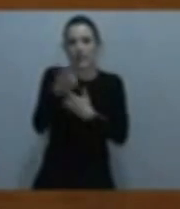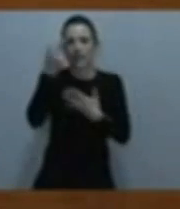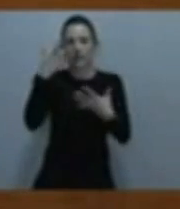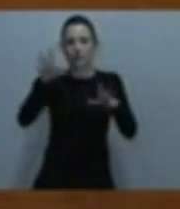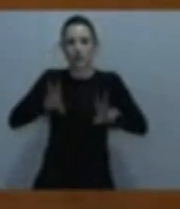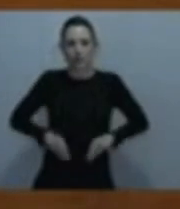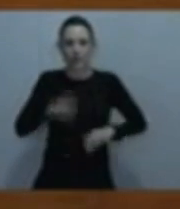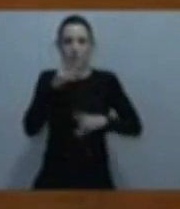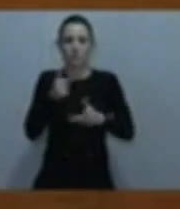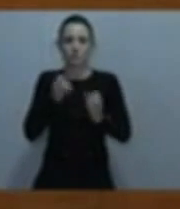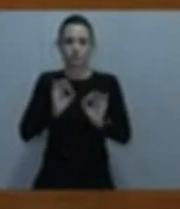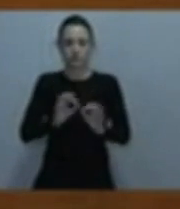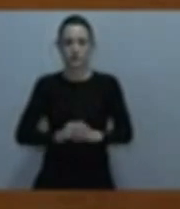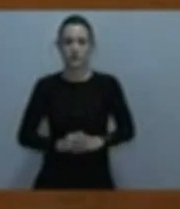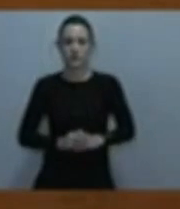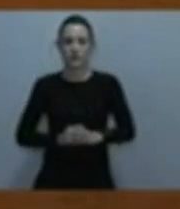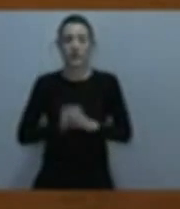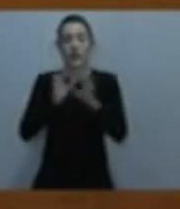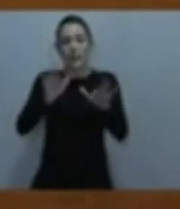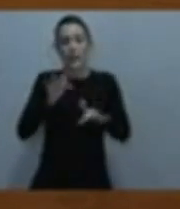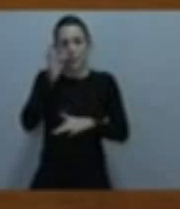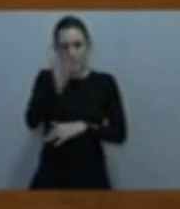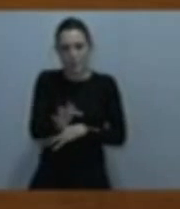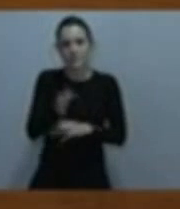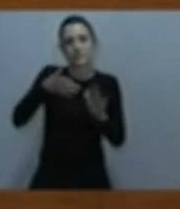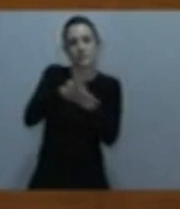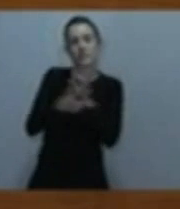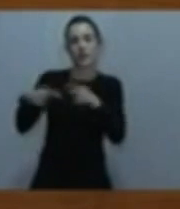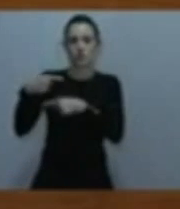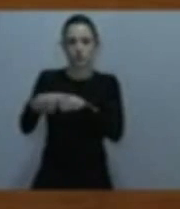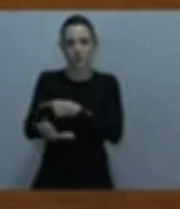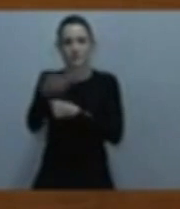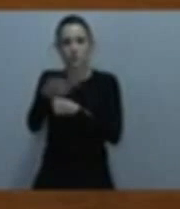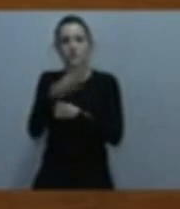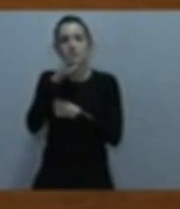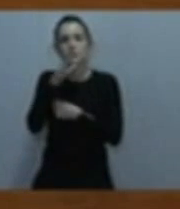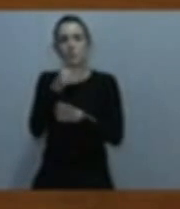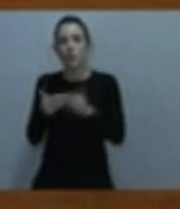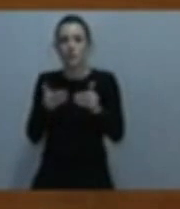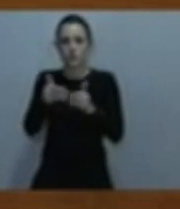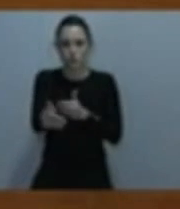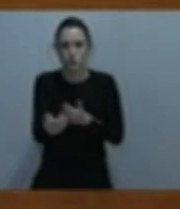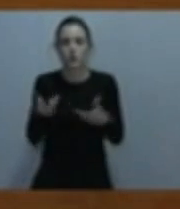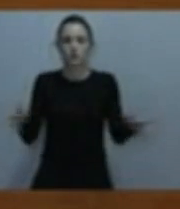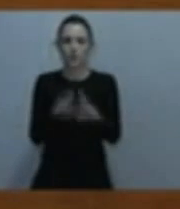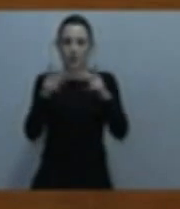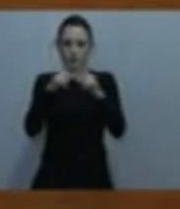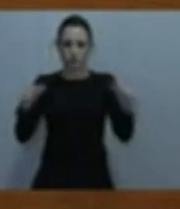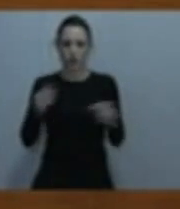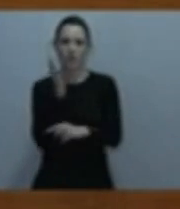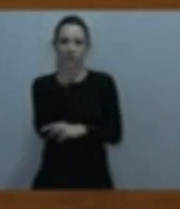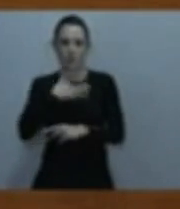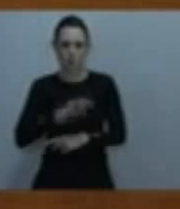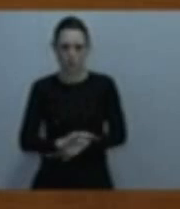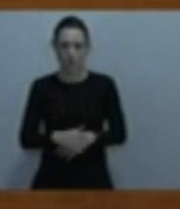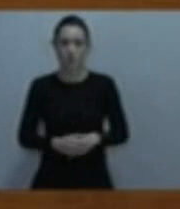posibilidad. Y además, que puede tener importantes consecuencias para el devenir de la sociedad asturiana.